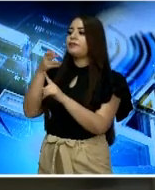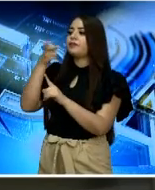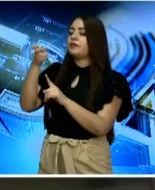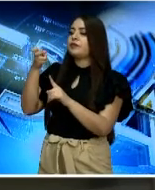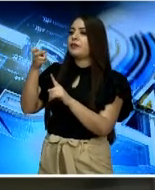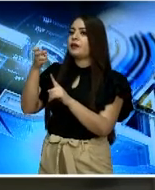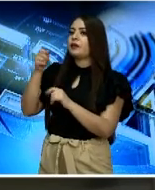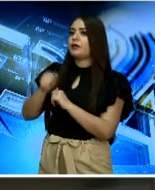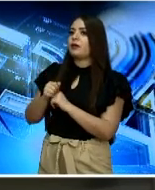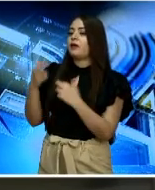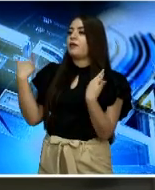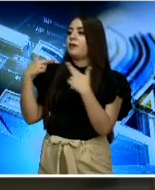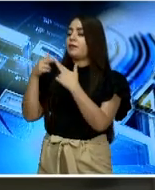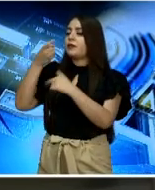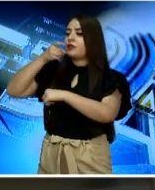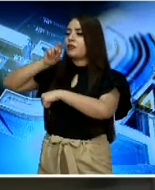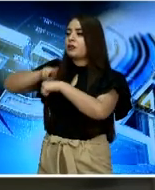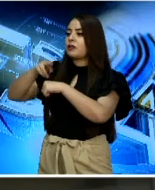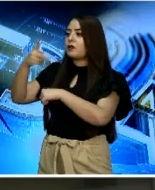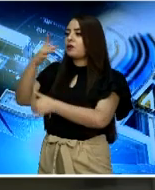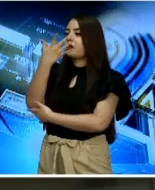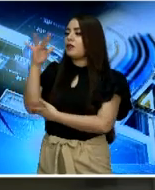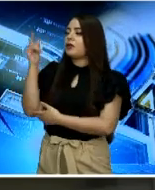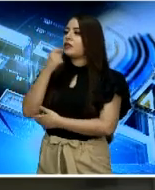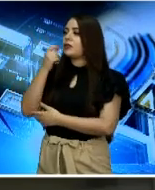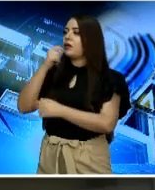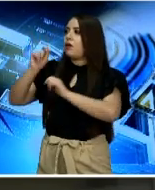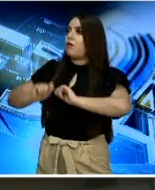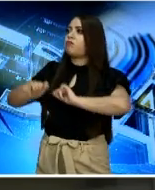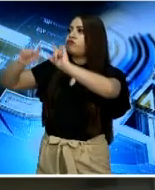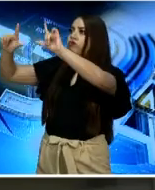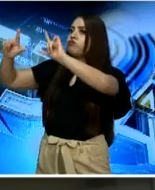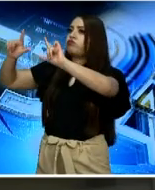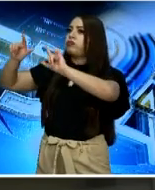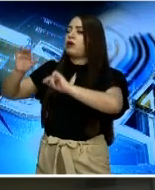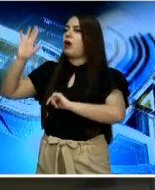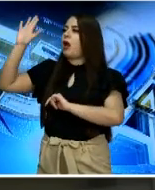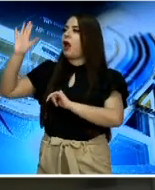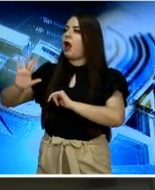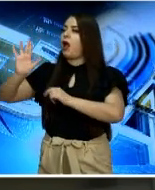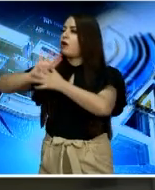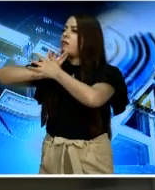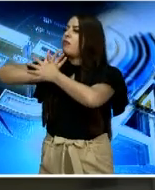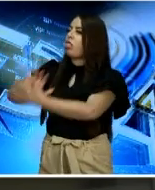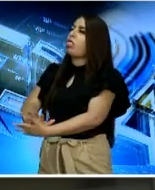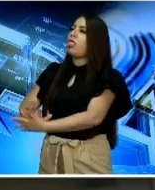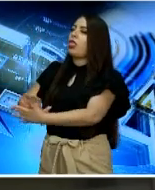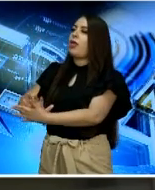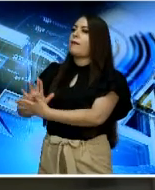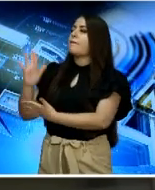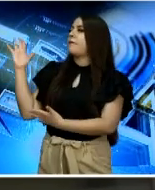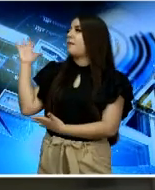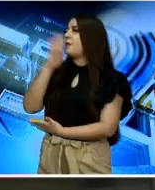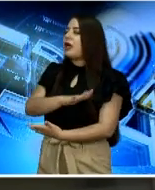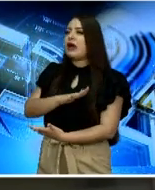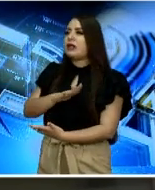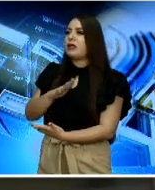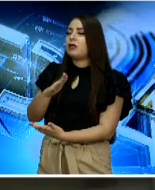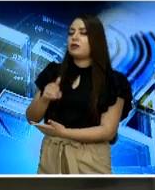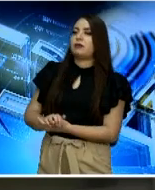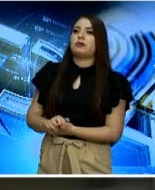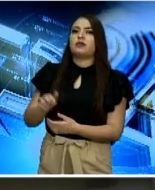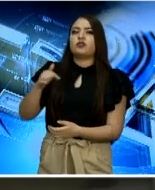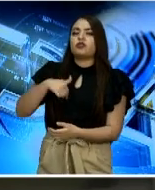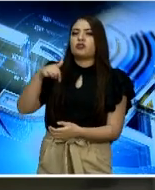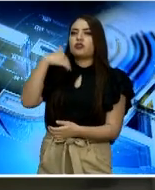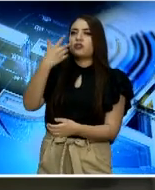de un jardín de niños fueron exhibidas de una forma vil, con dolo, mala fe y de manera falaz, me permito exponer por